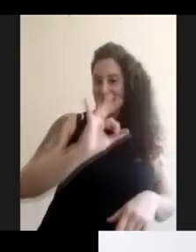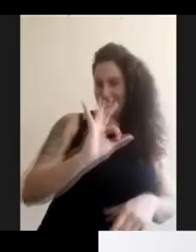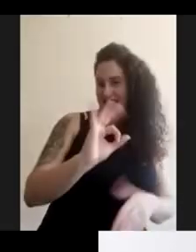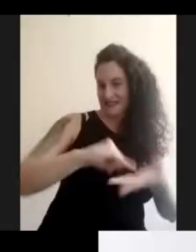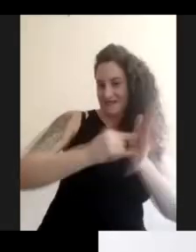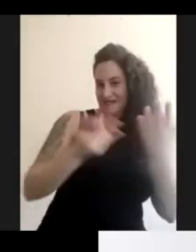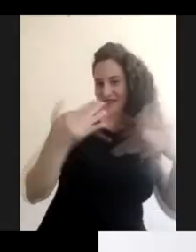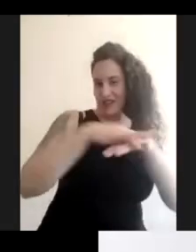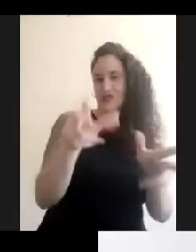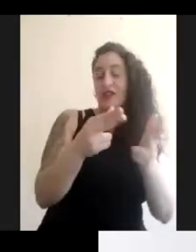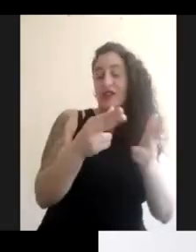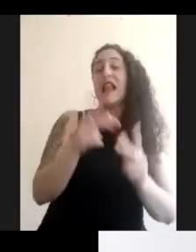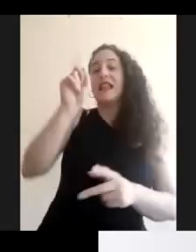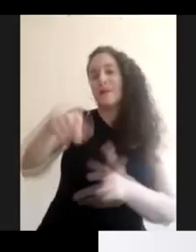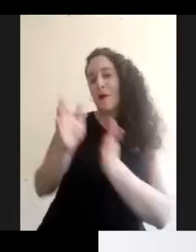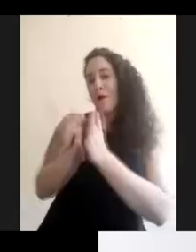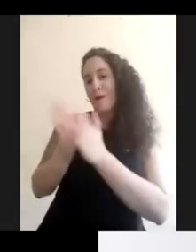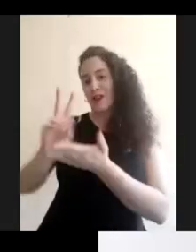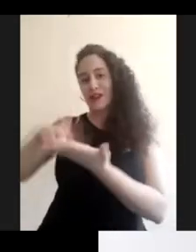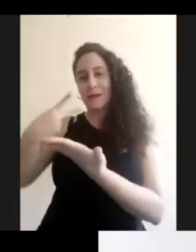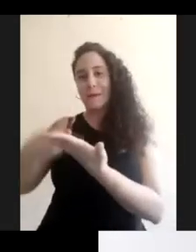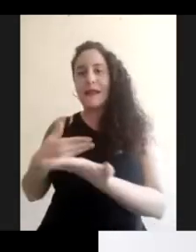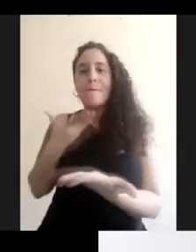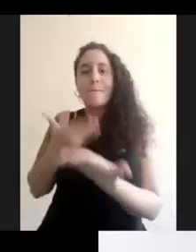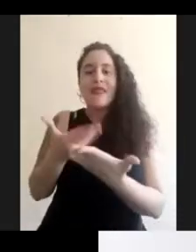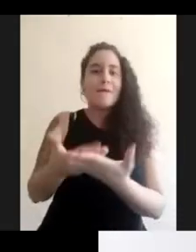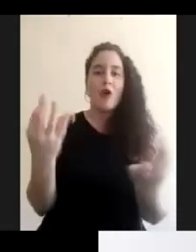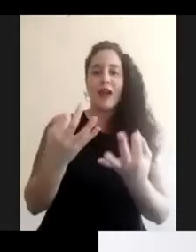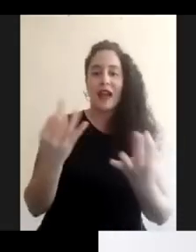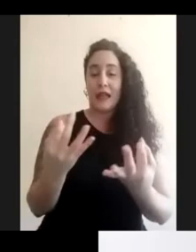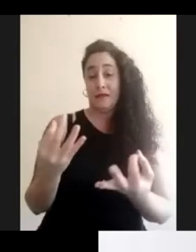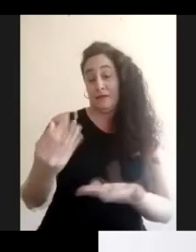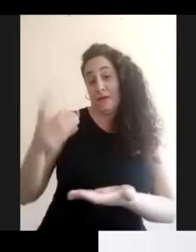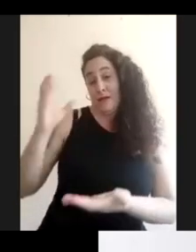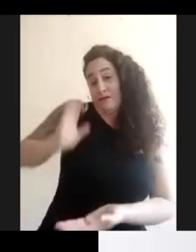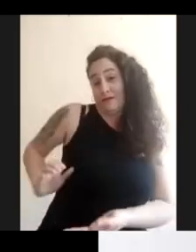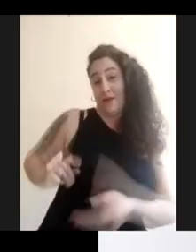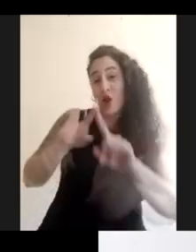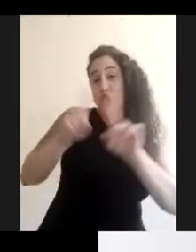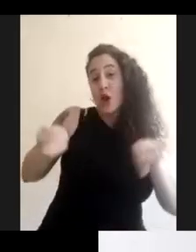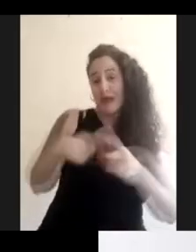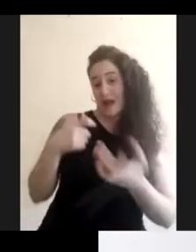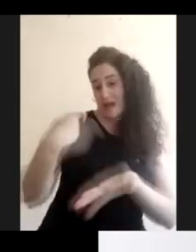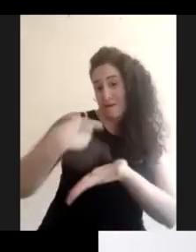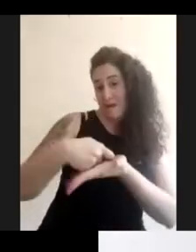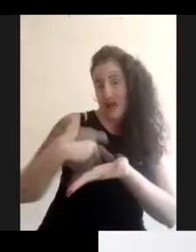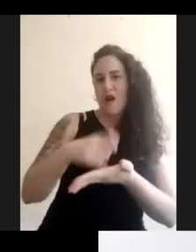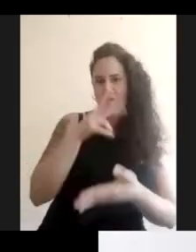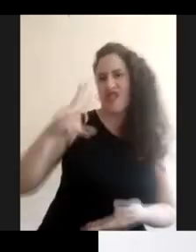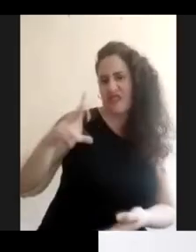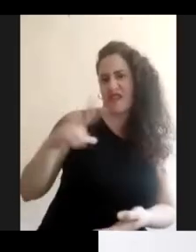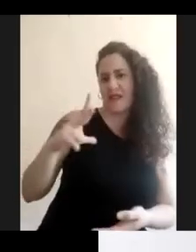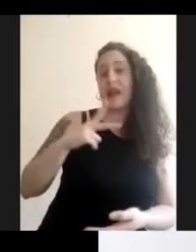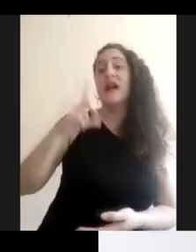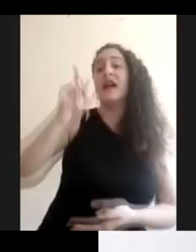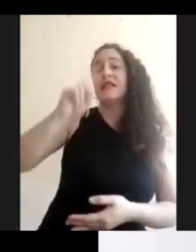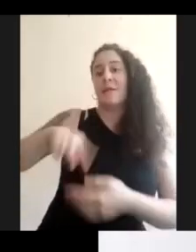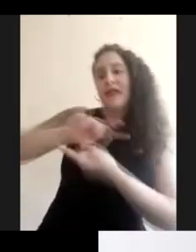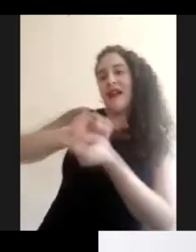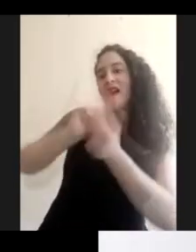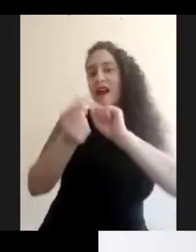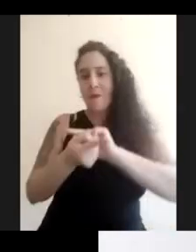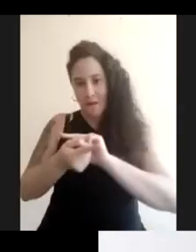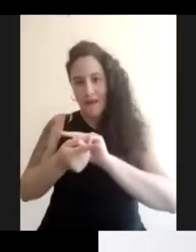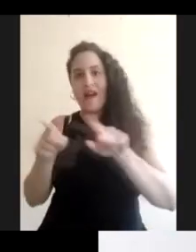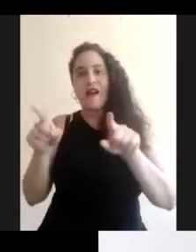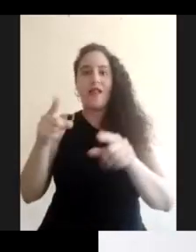se nos paguen las nóminas que se nos deben, pedimos la subrogación total, es decir, que pasemos a ser personal laboral, que es lo que